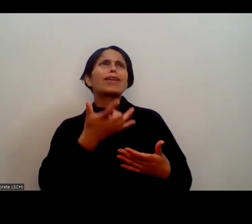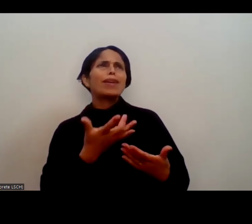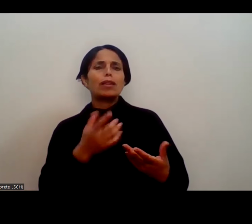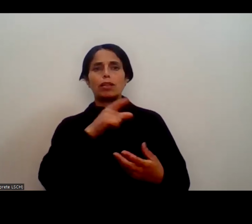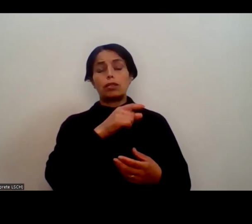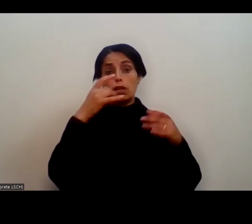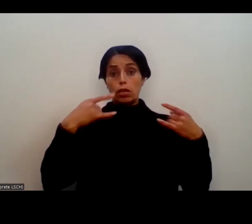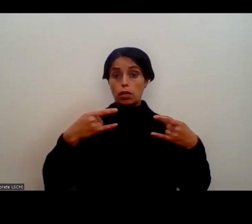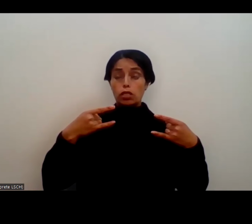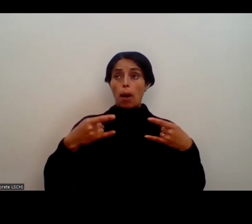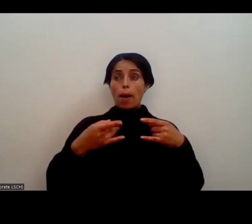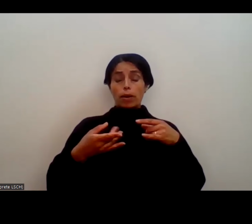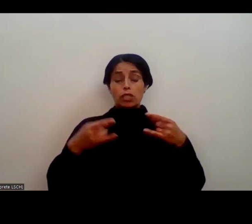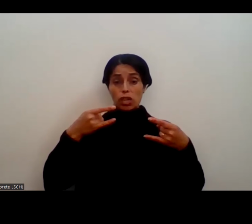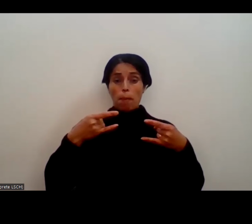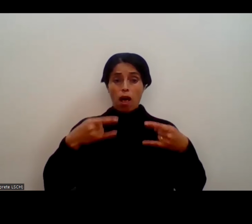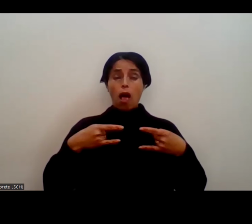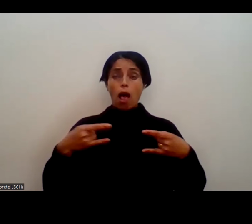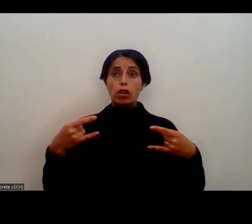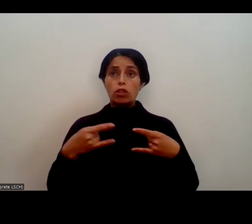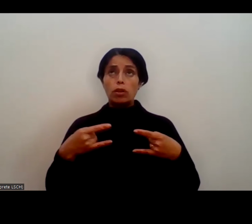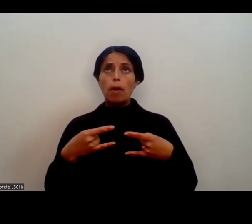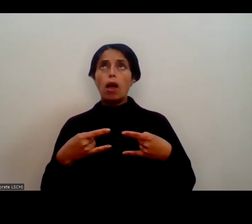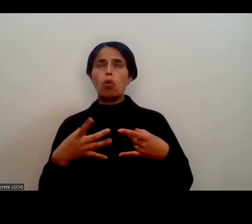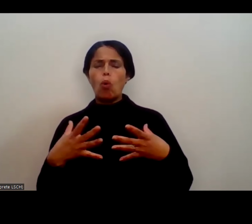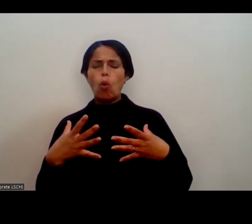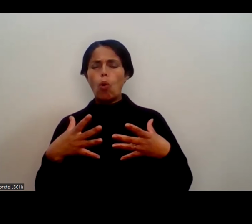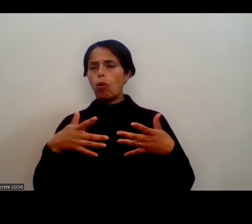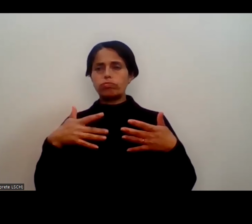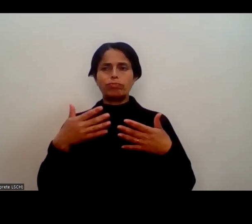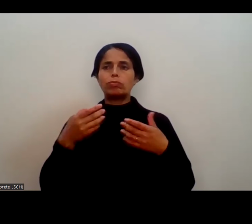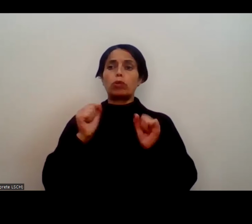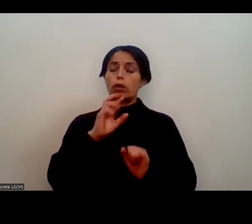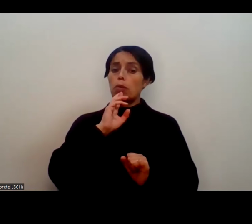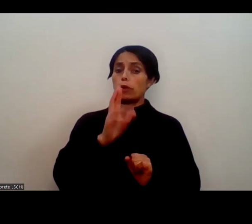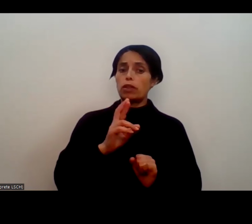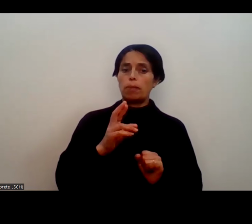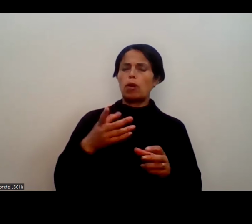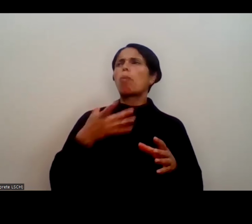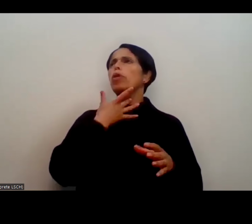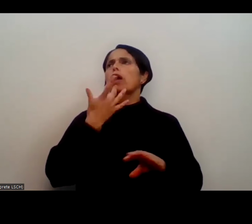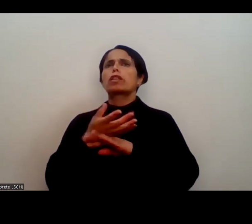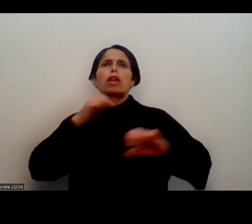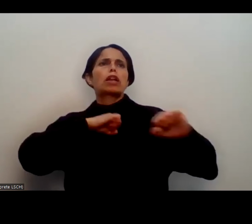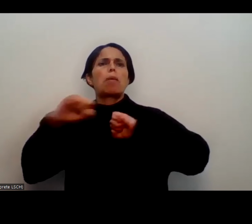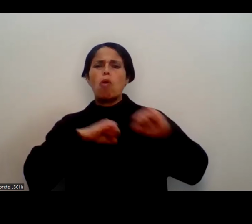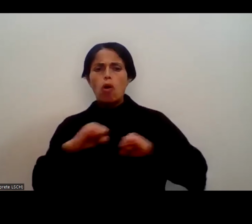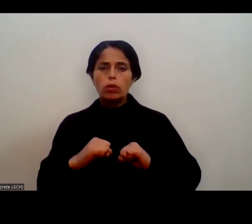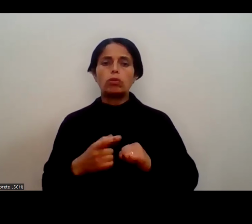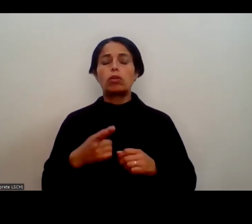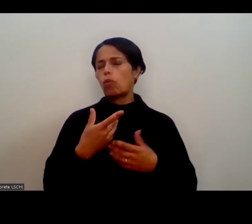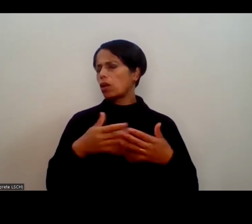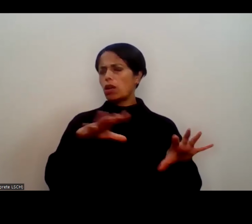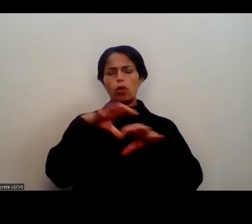y se está produciendo un cataclismo completo o un terremoto o lo que sea, ¿no? O sencillamente observar